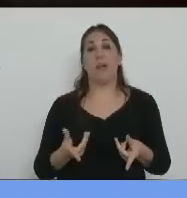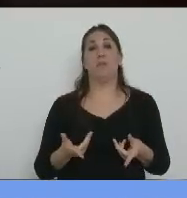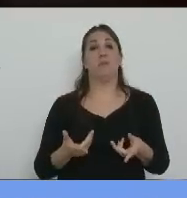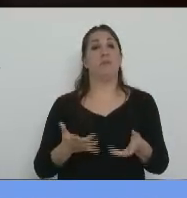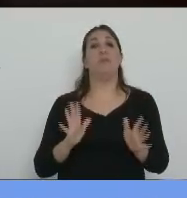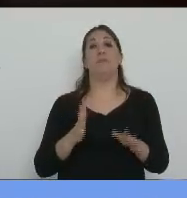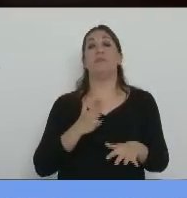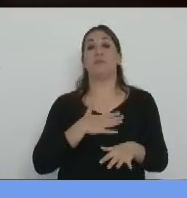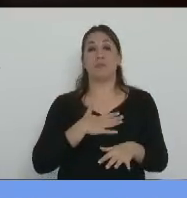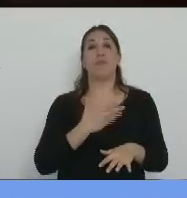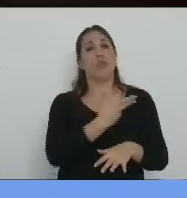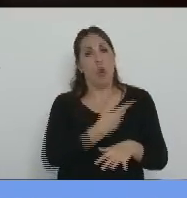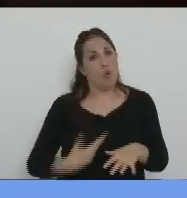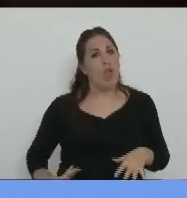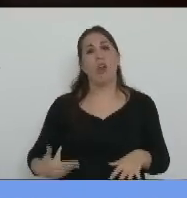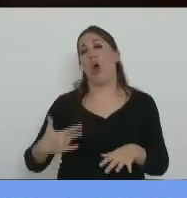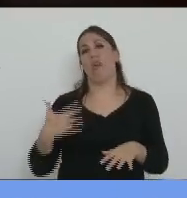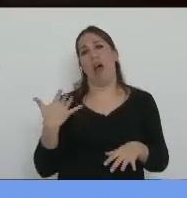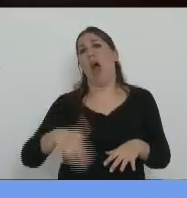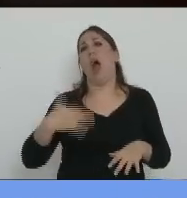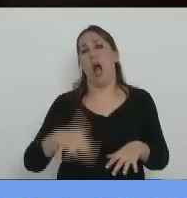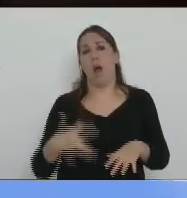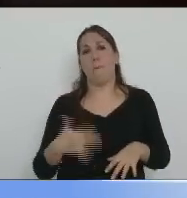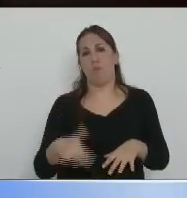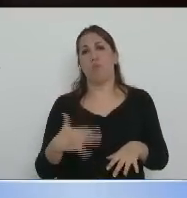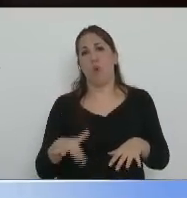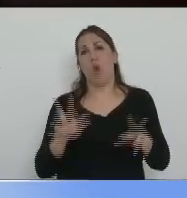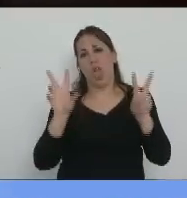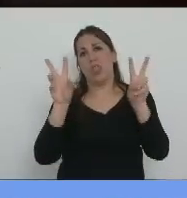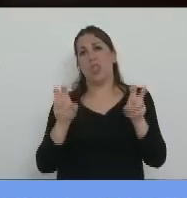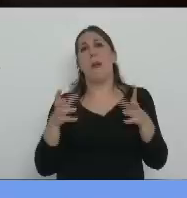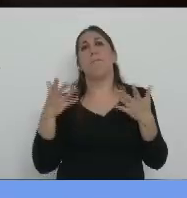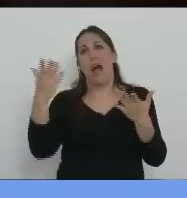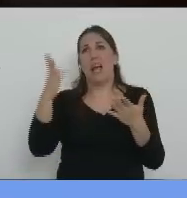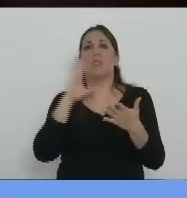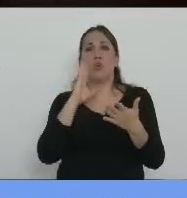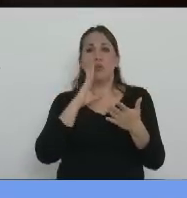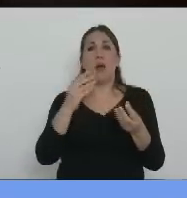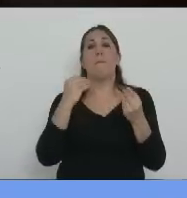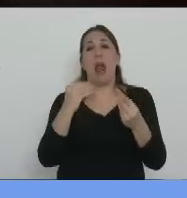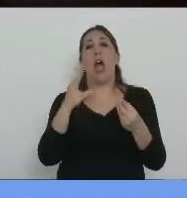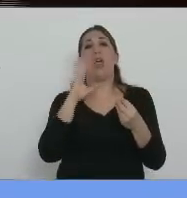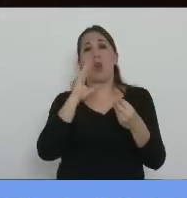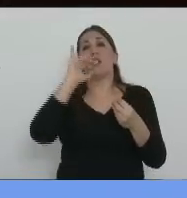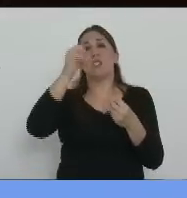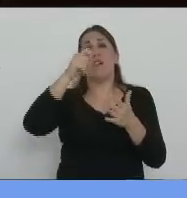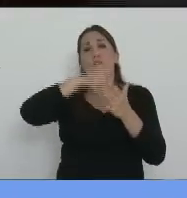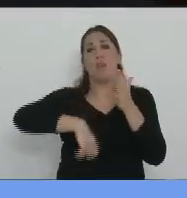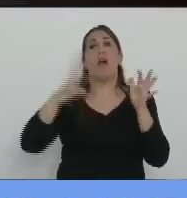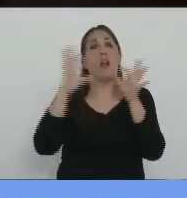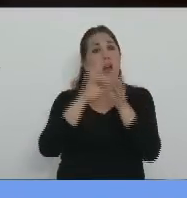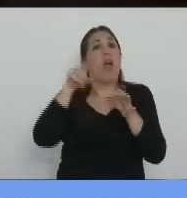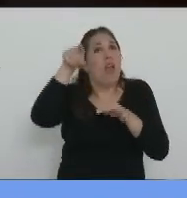nuestro gobierno apure los trámites con eeuu para que estados unidos firme el convenio donde ellos se